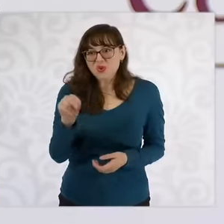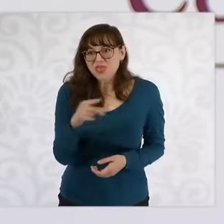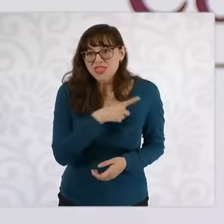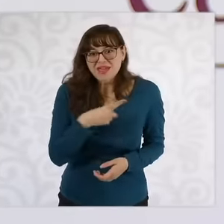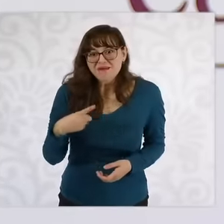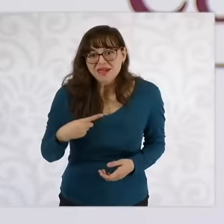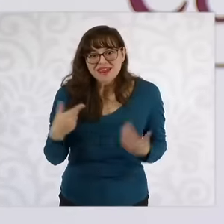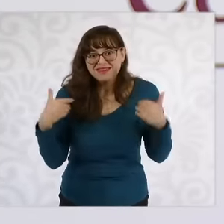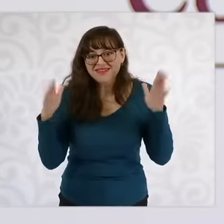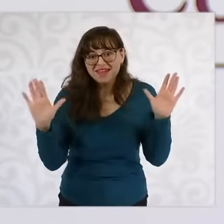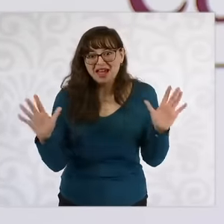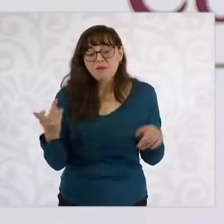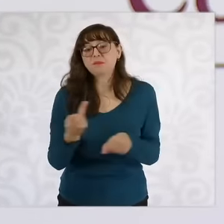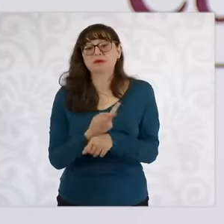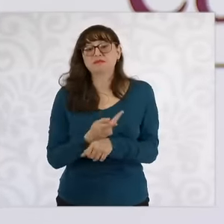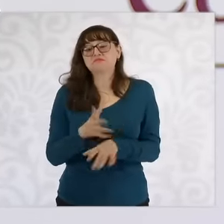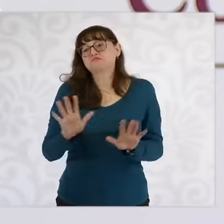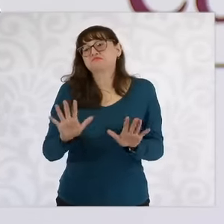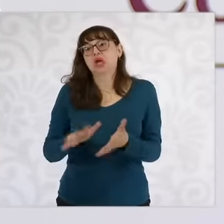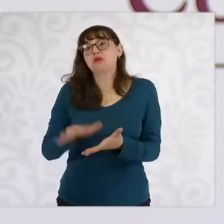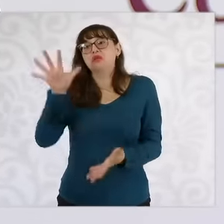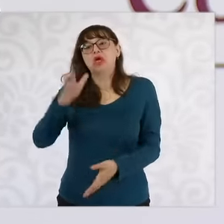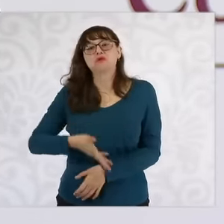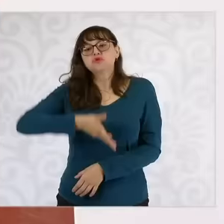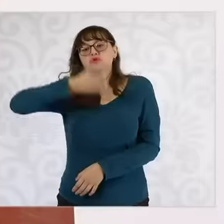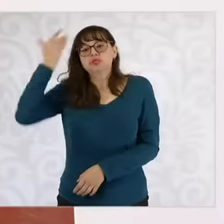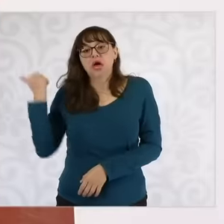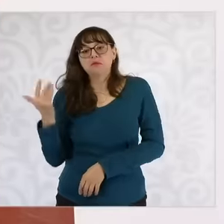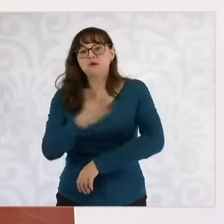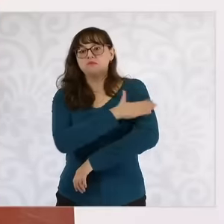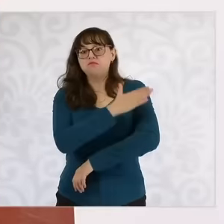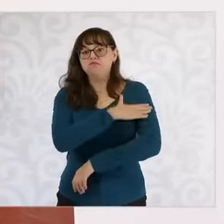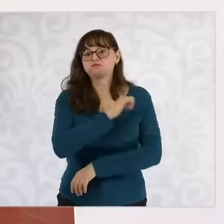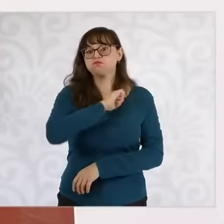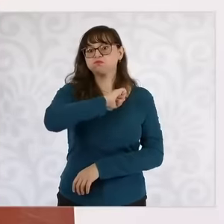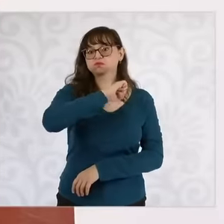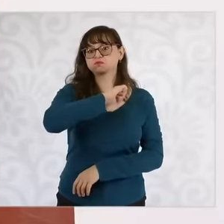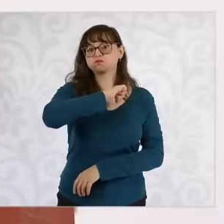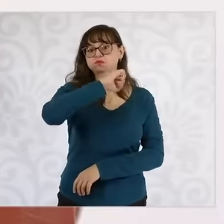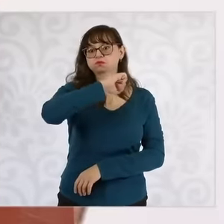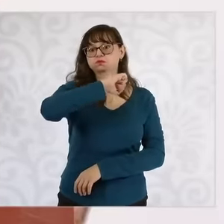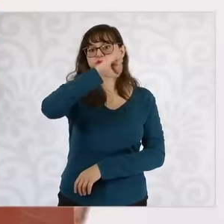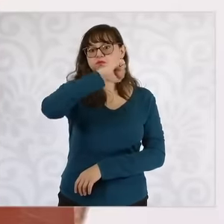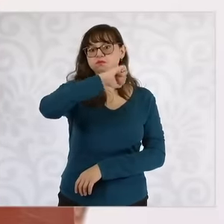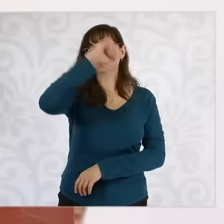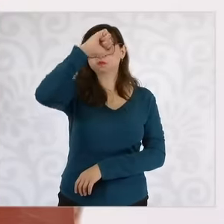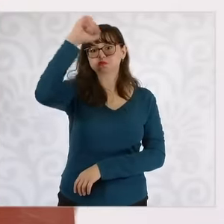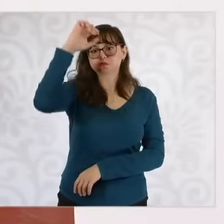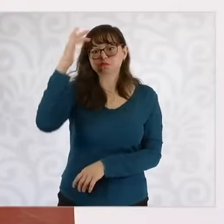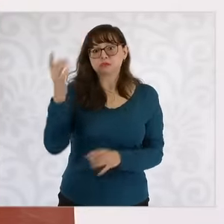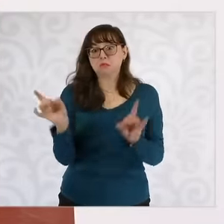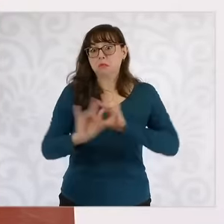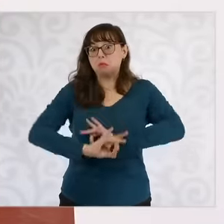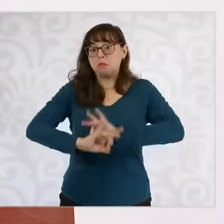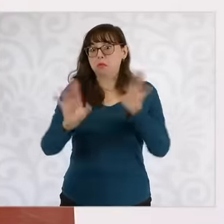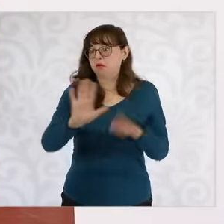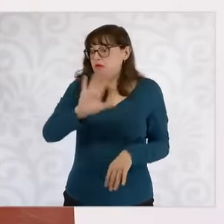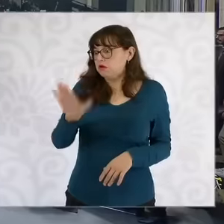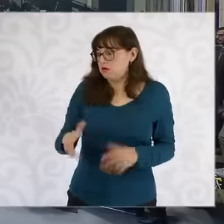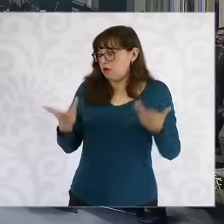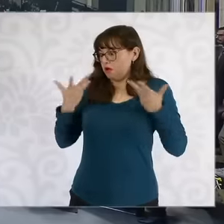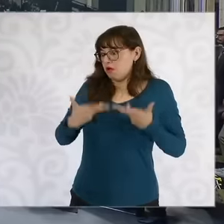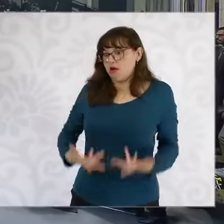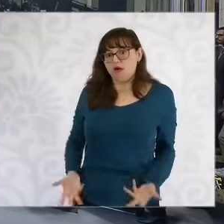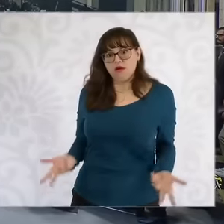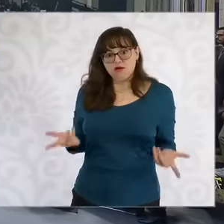40% lo desconocen. Entonces, la promoción de tomarse, yo diría que todos los que están aquí deberían de tener